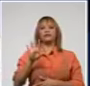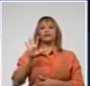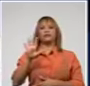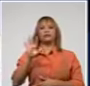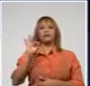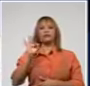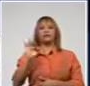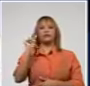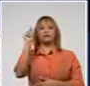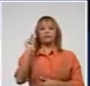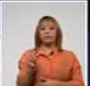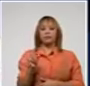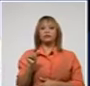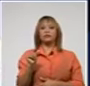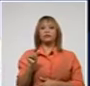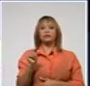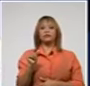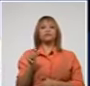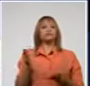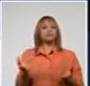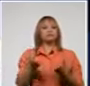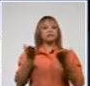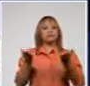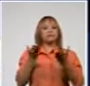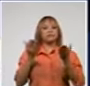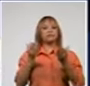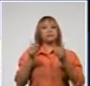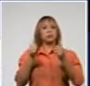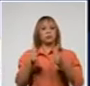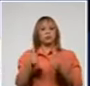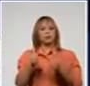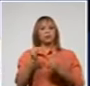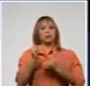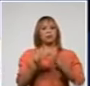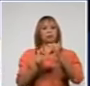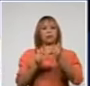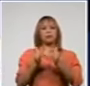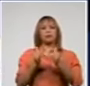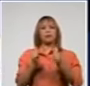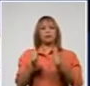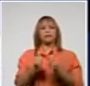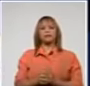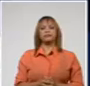3.458 personas recuperadas de la enfermedad,